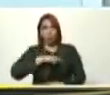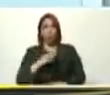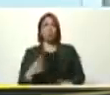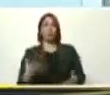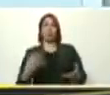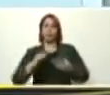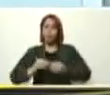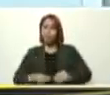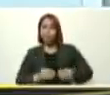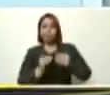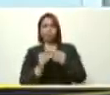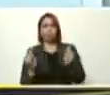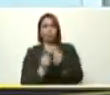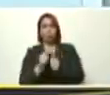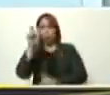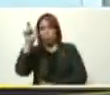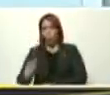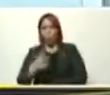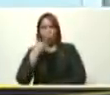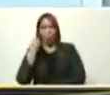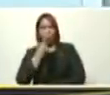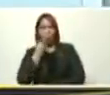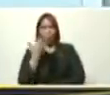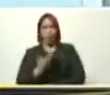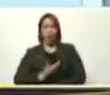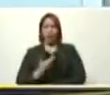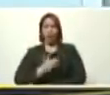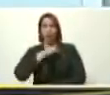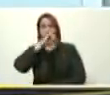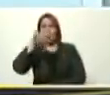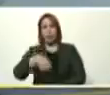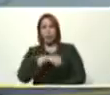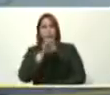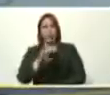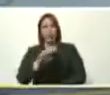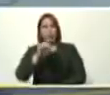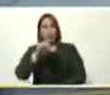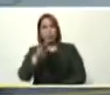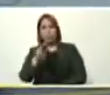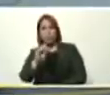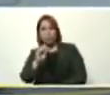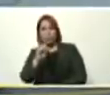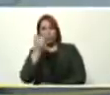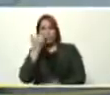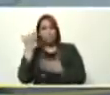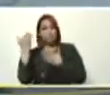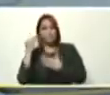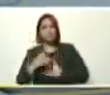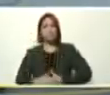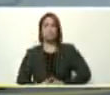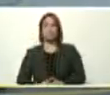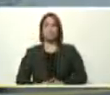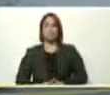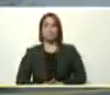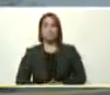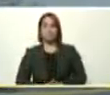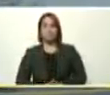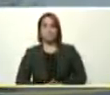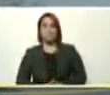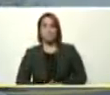capital, con este joven alcalde Jesús Araque, ese apellido es de por allá.